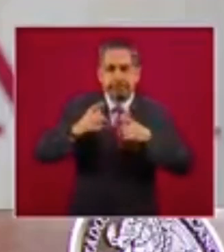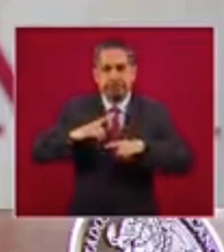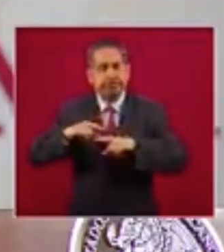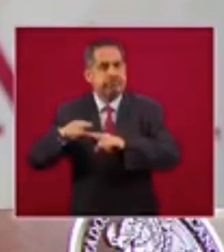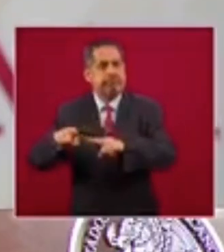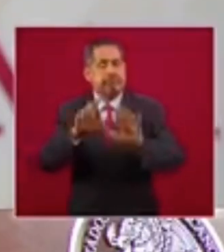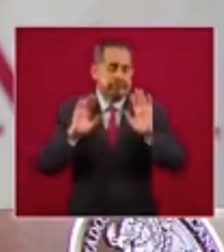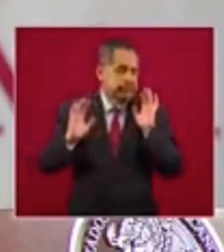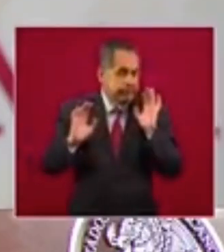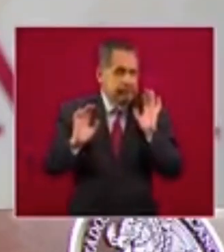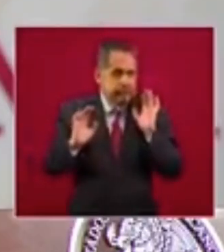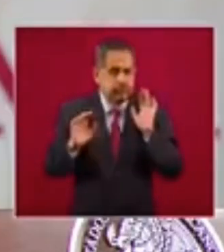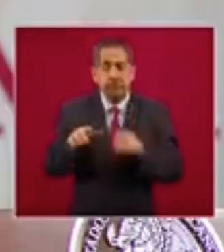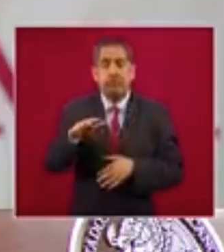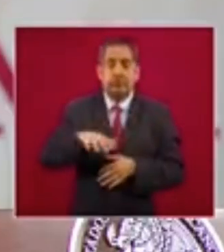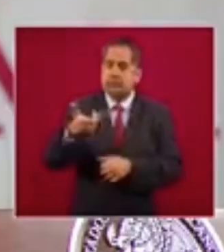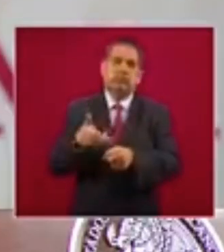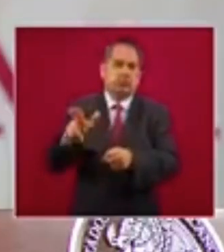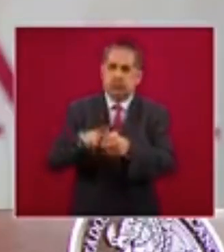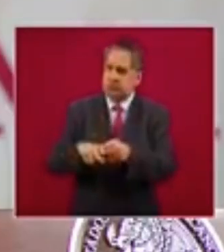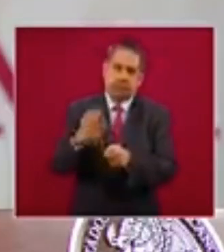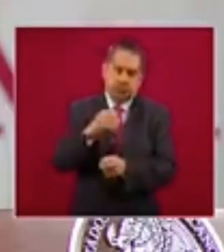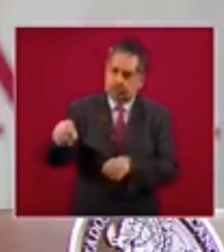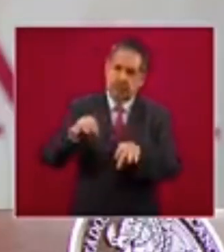luego el sector salud